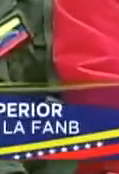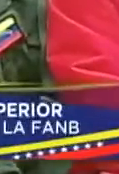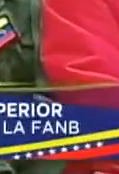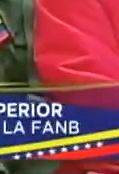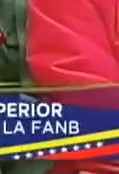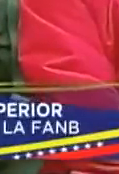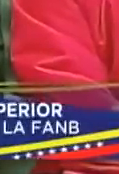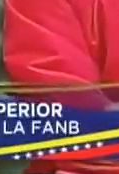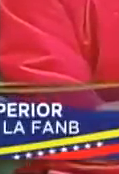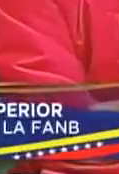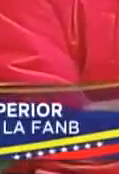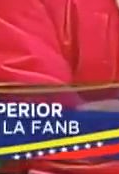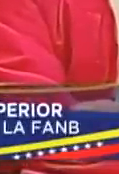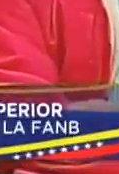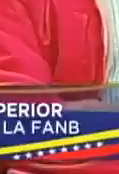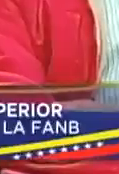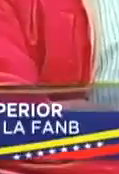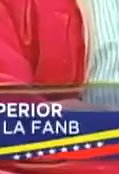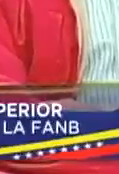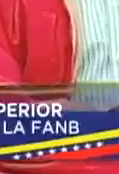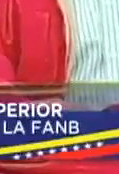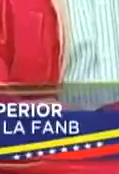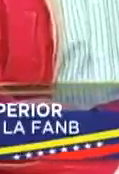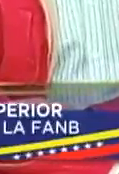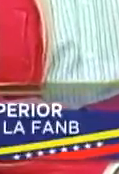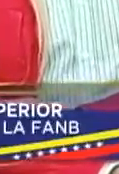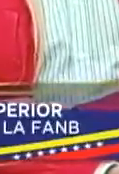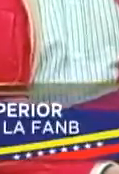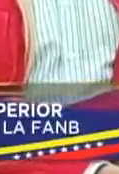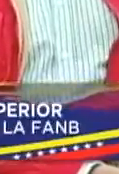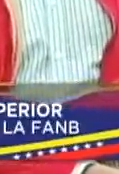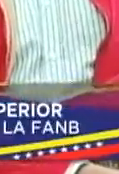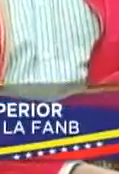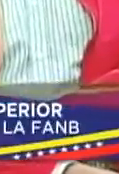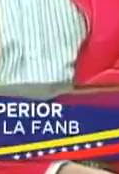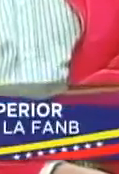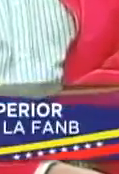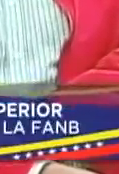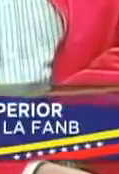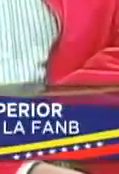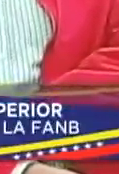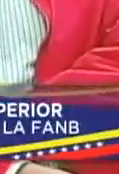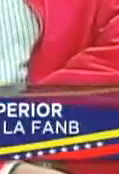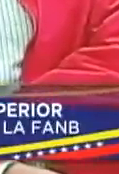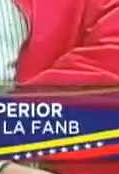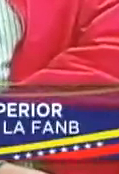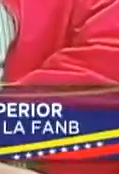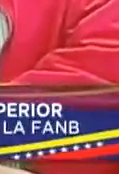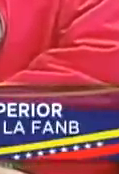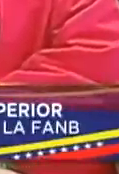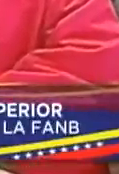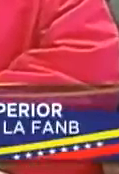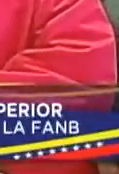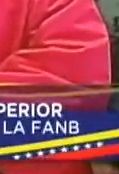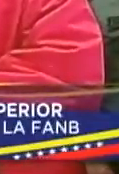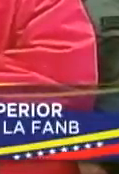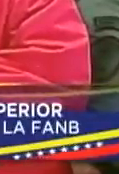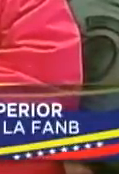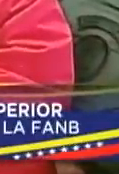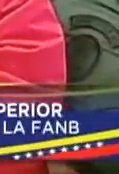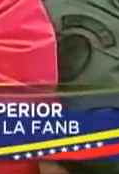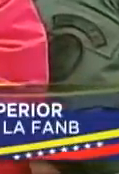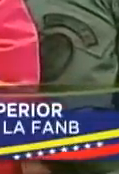bueno, como les anuncié a propósito de esta reunión en estos espacios de la Academia